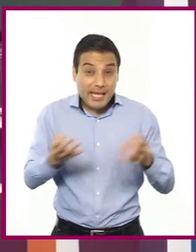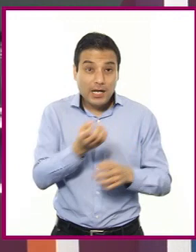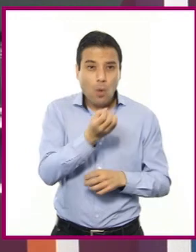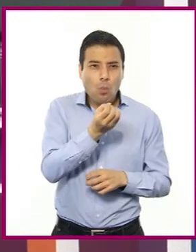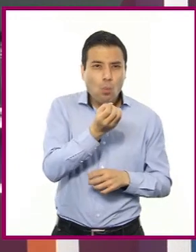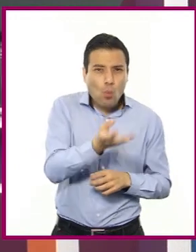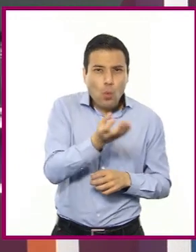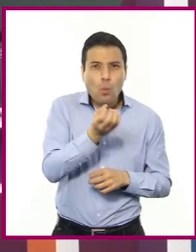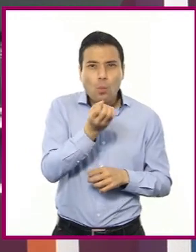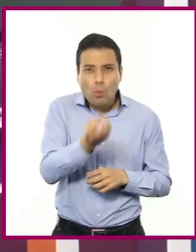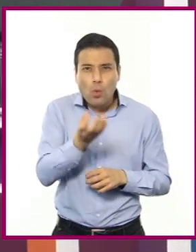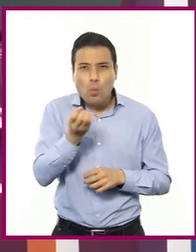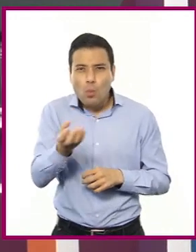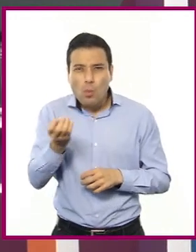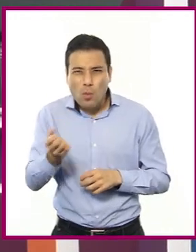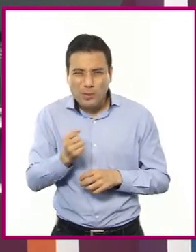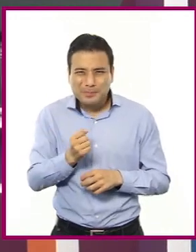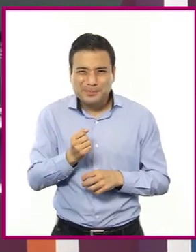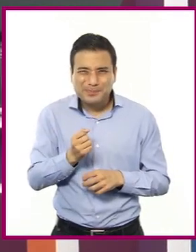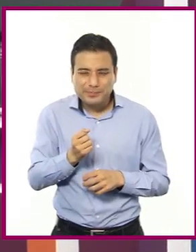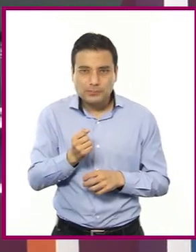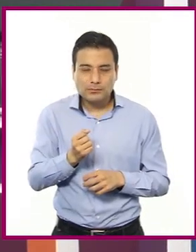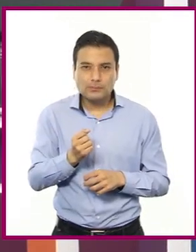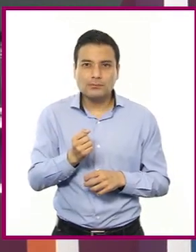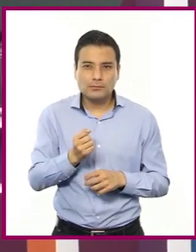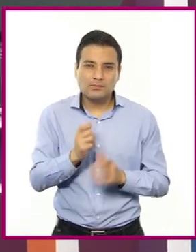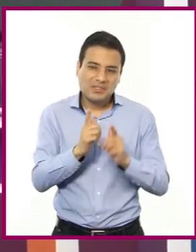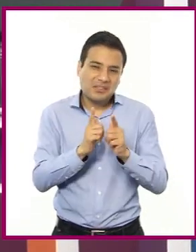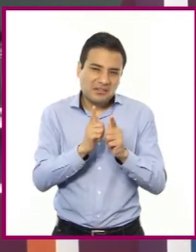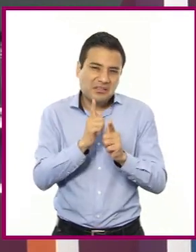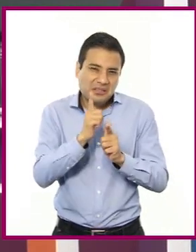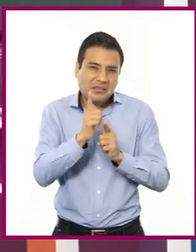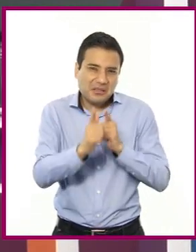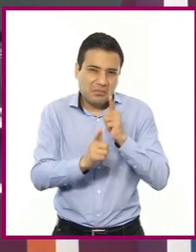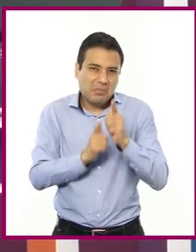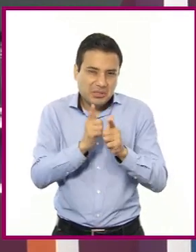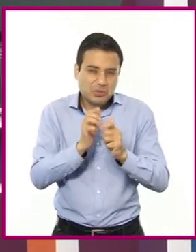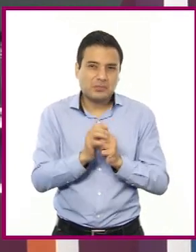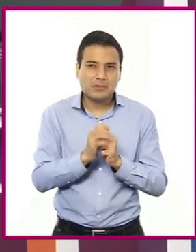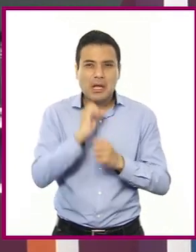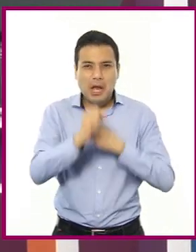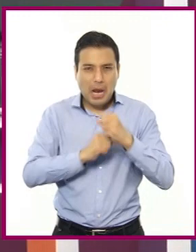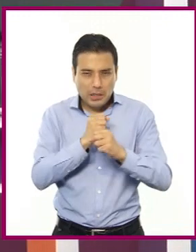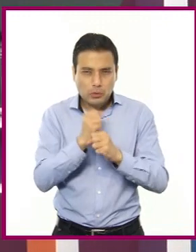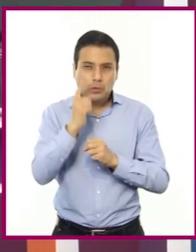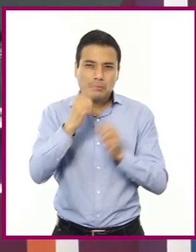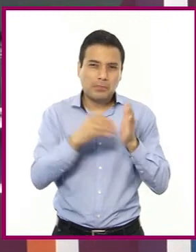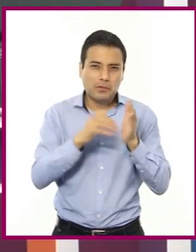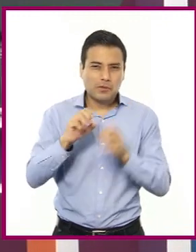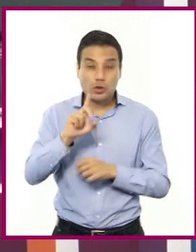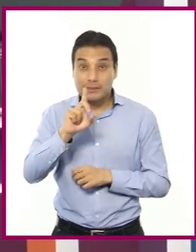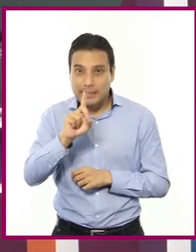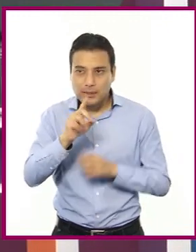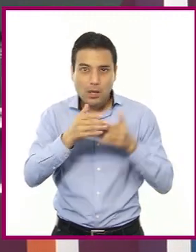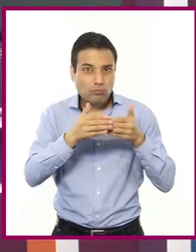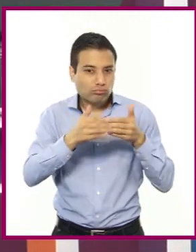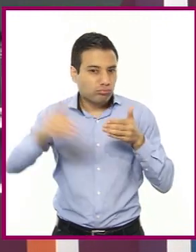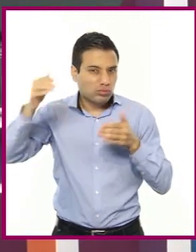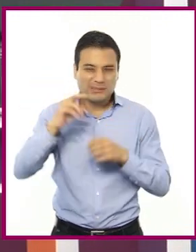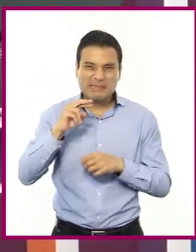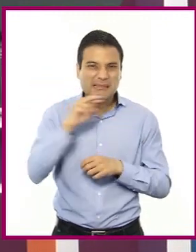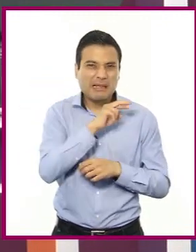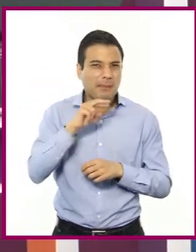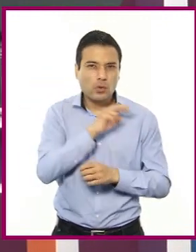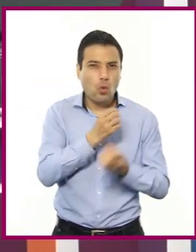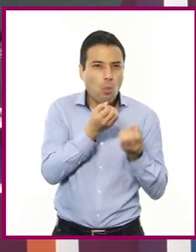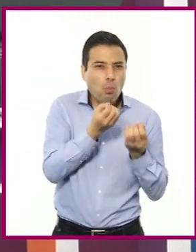gobiernos postrevolucionarios se hizo de forma lenta. A partir de los años 30, este proceso se aceleró, debido